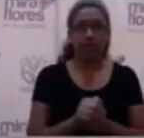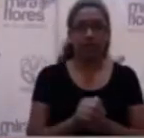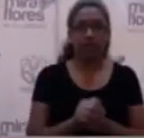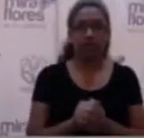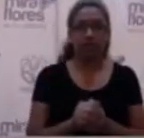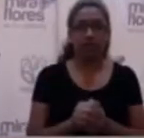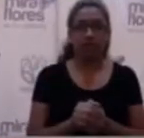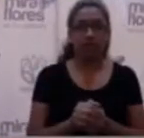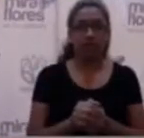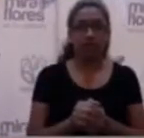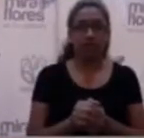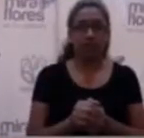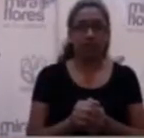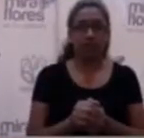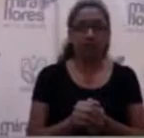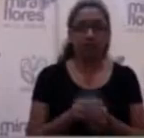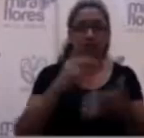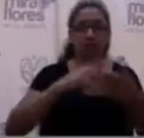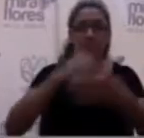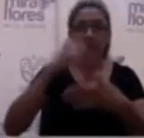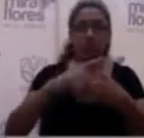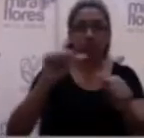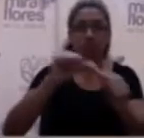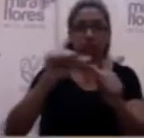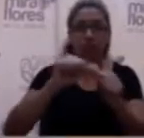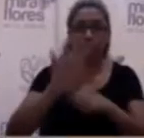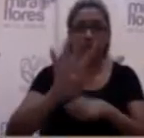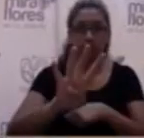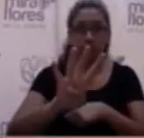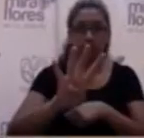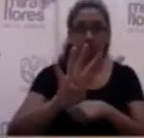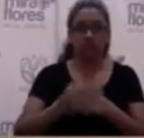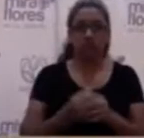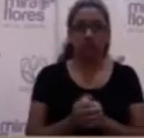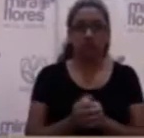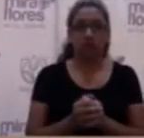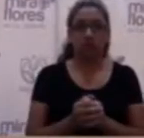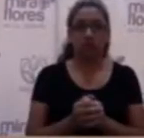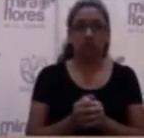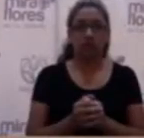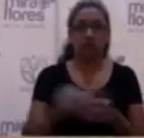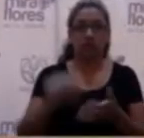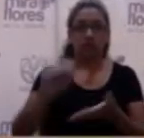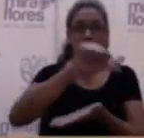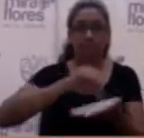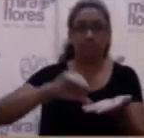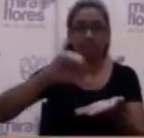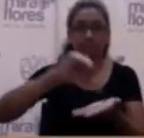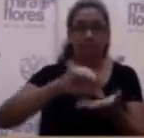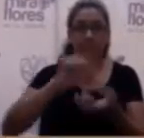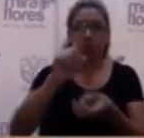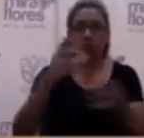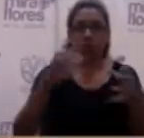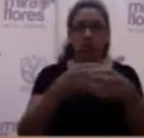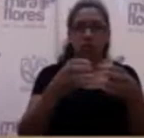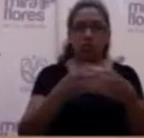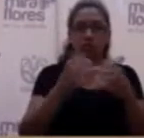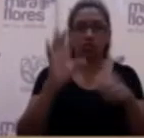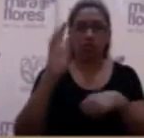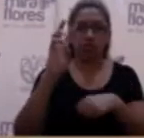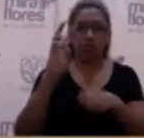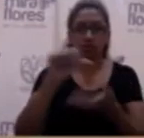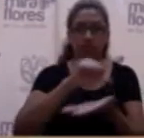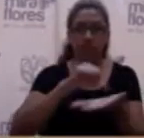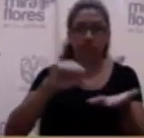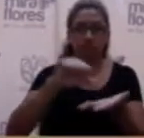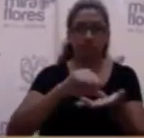Respecto en particular al proyecto número 4, mejoramiento básico de los parques, un